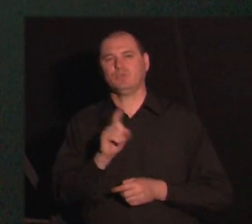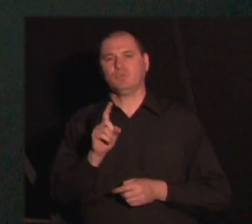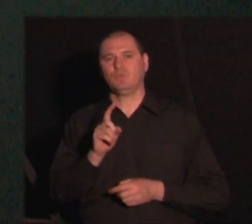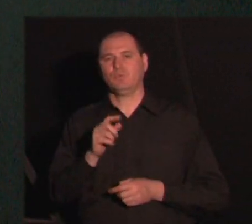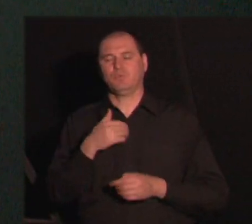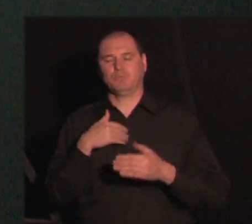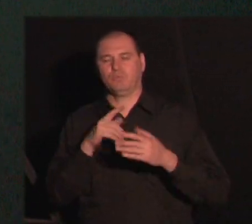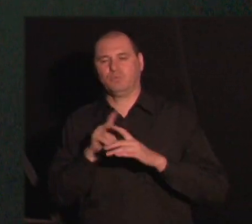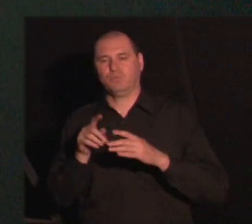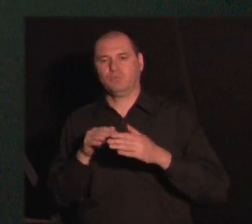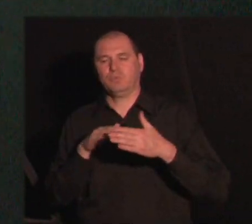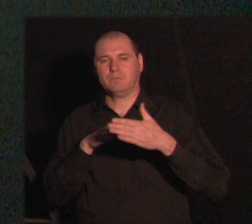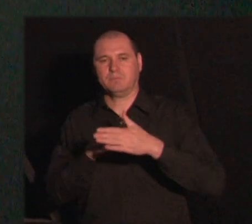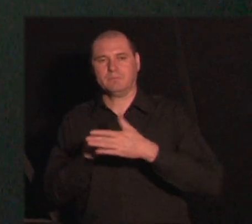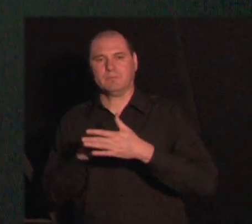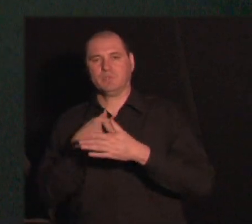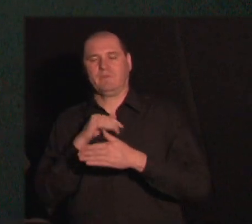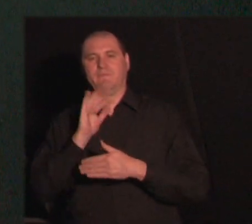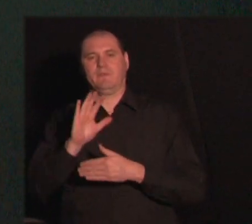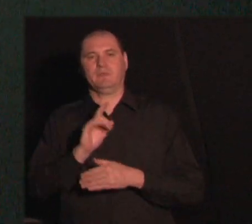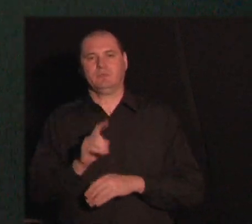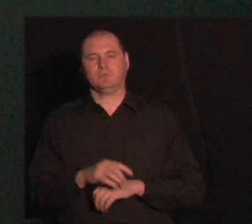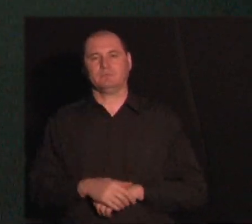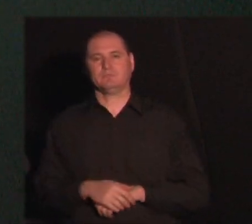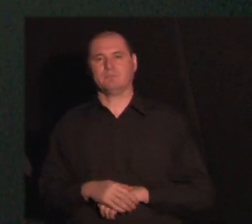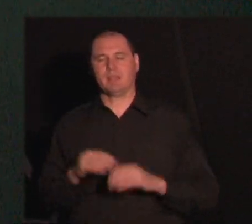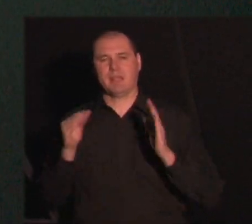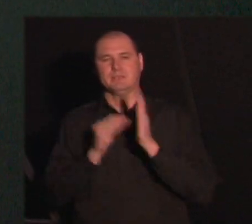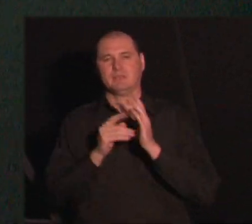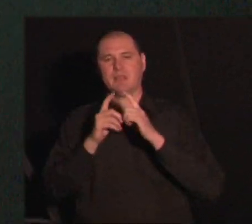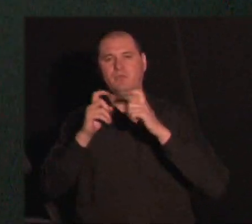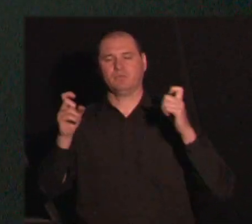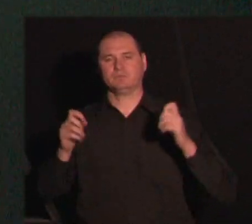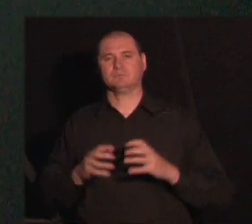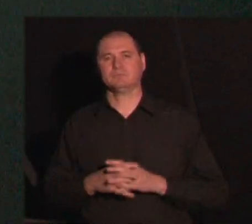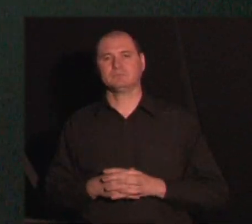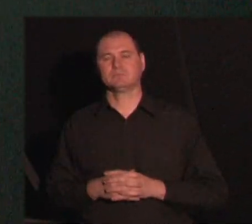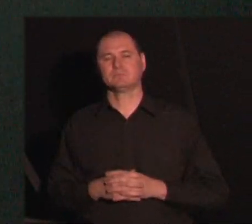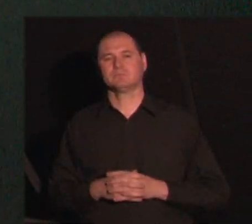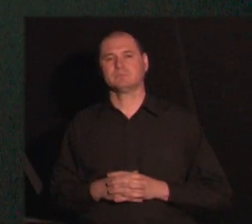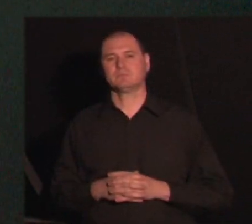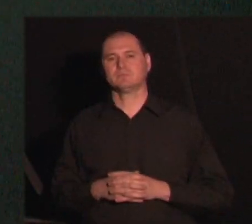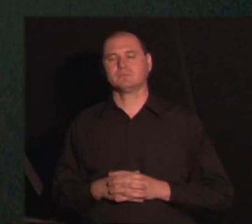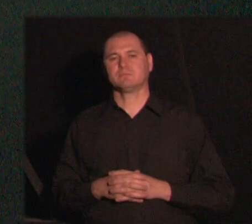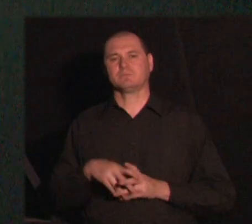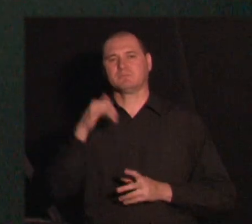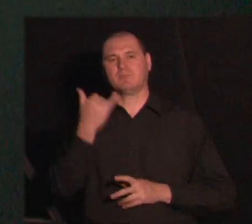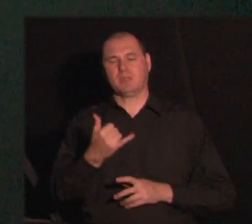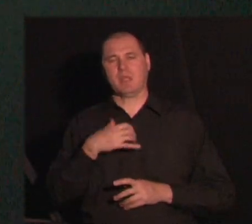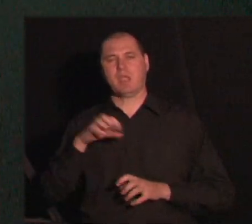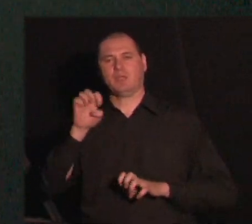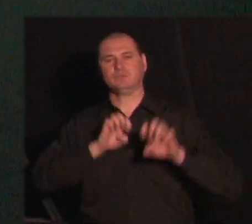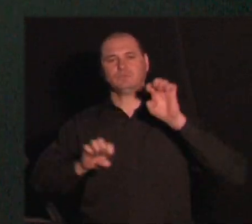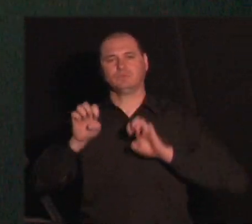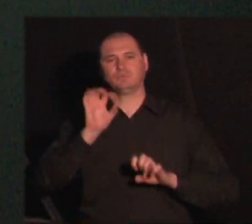me permitió, o sea, no me permití parar de hacer lo que estoy haciendo ahora. Porque sí, existen excusas. Mi